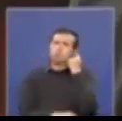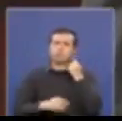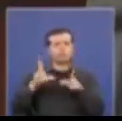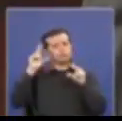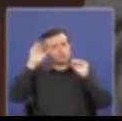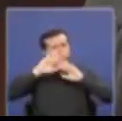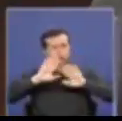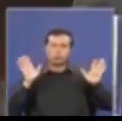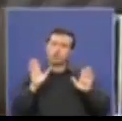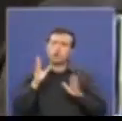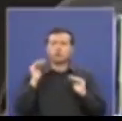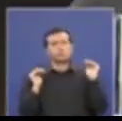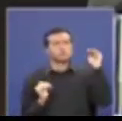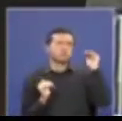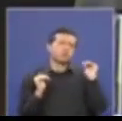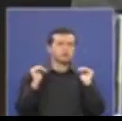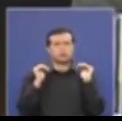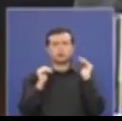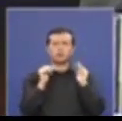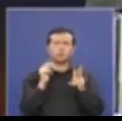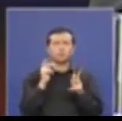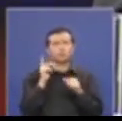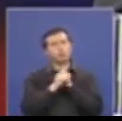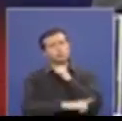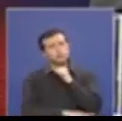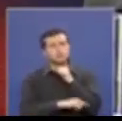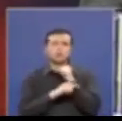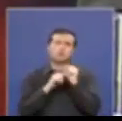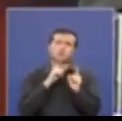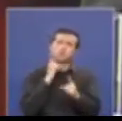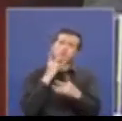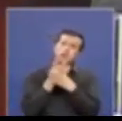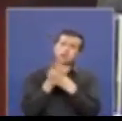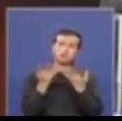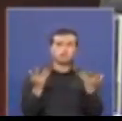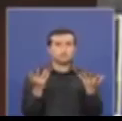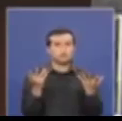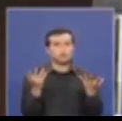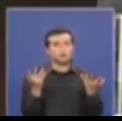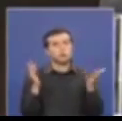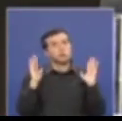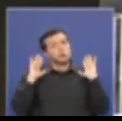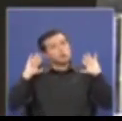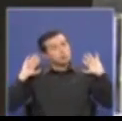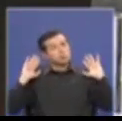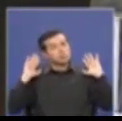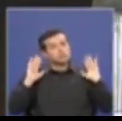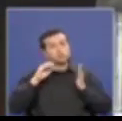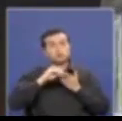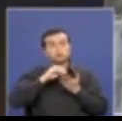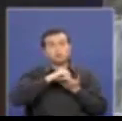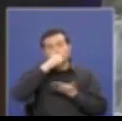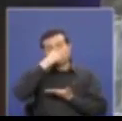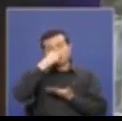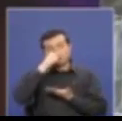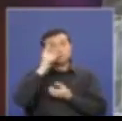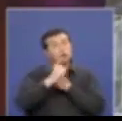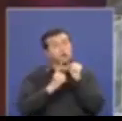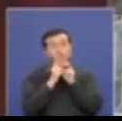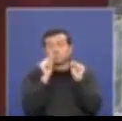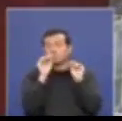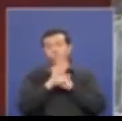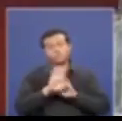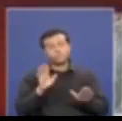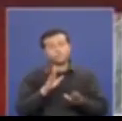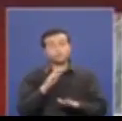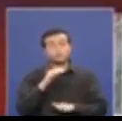pobreza, que la dosimetría, que la proporción de penas con el delito? Entonces no hay que poner pena mínima al microtráfico 1 año,